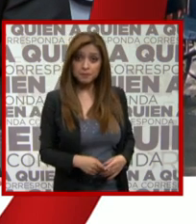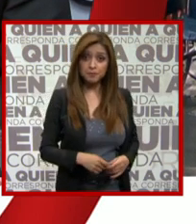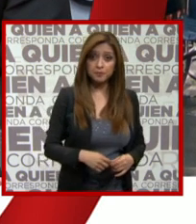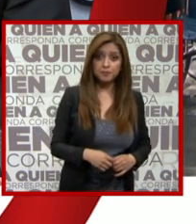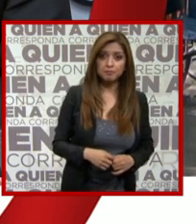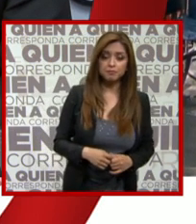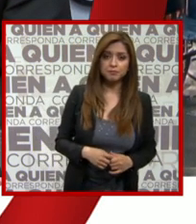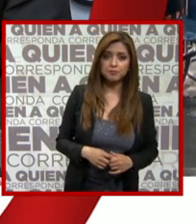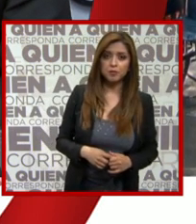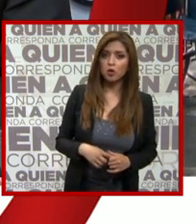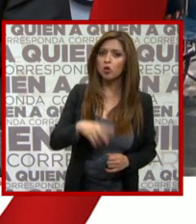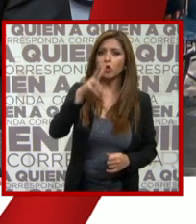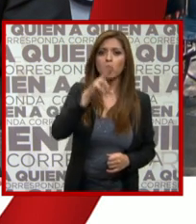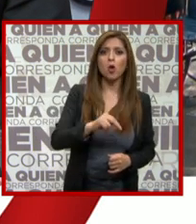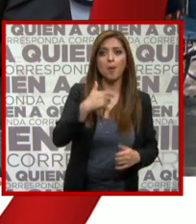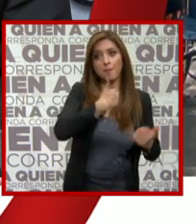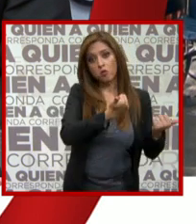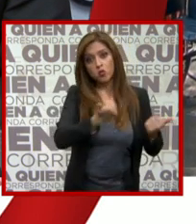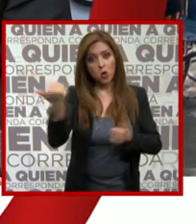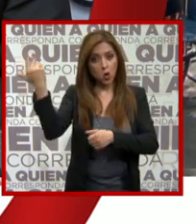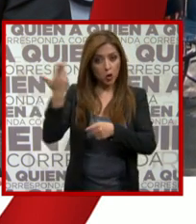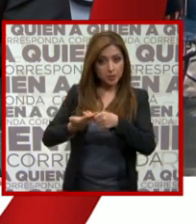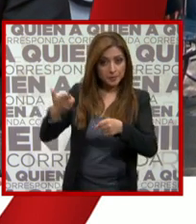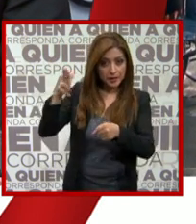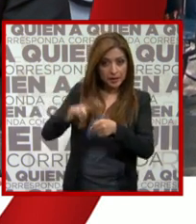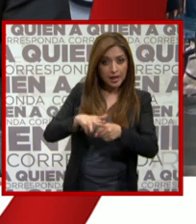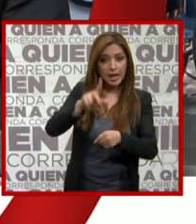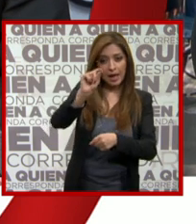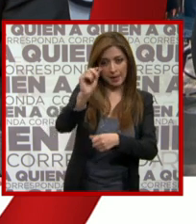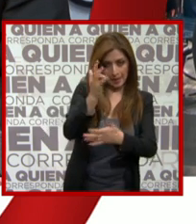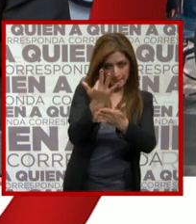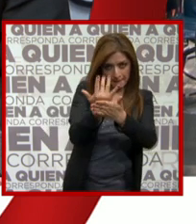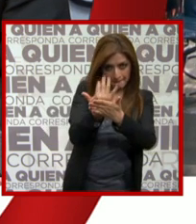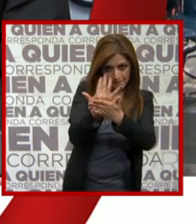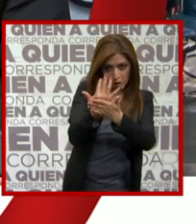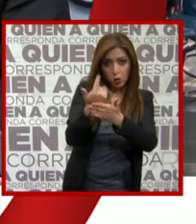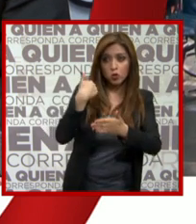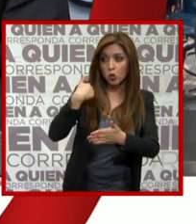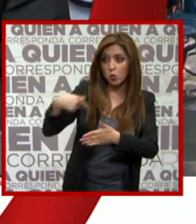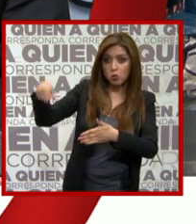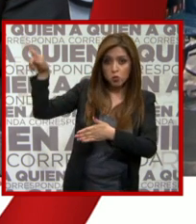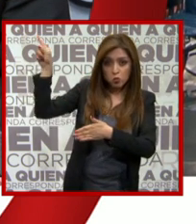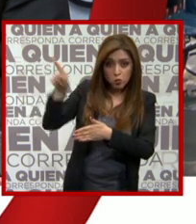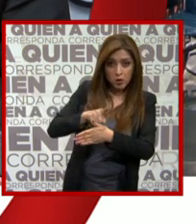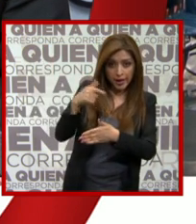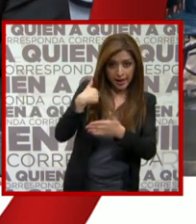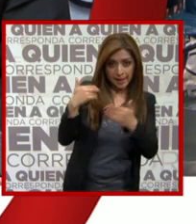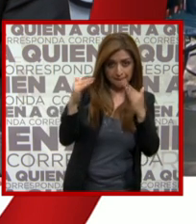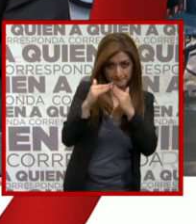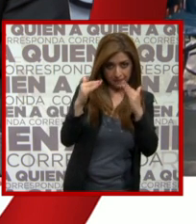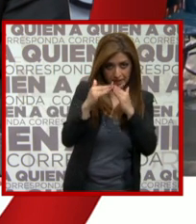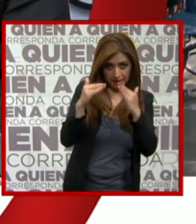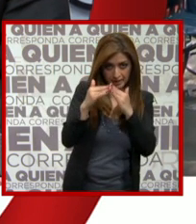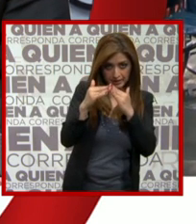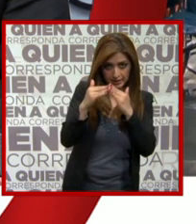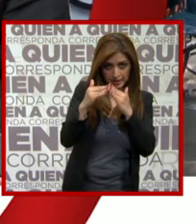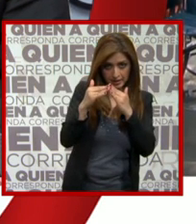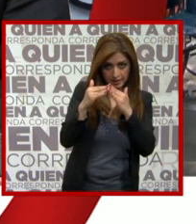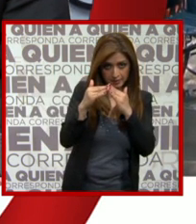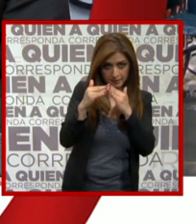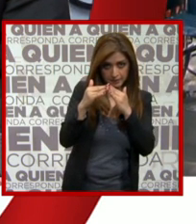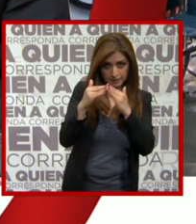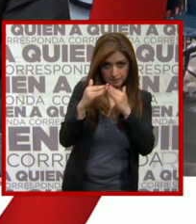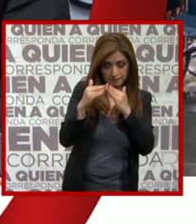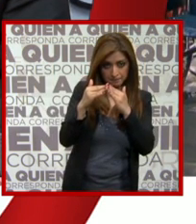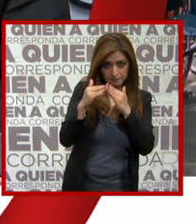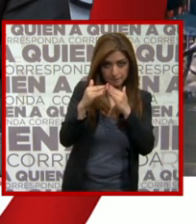No. Me lleva al hospital y resulta que me dice, a ver, permíteme tantito, voy y regreso a mi casa y... Voy por dinero y ahorita vas a